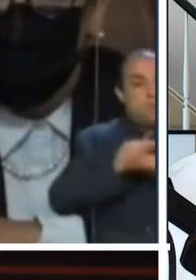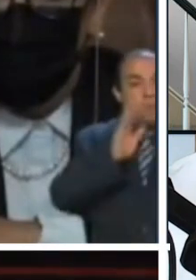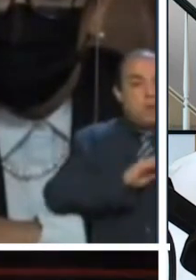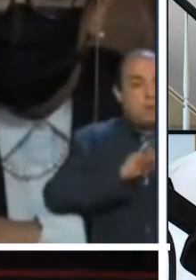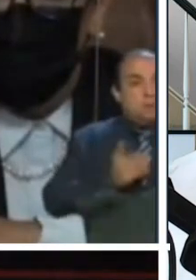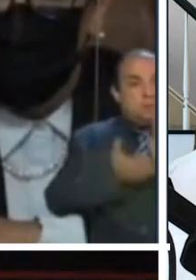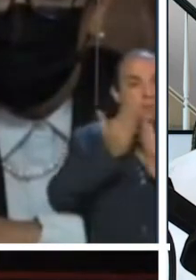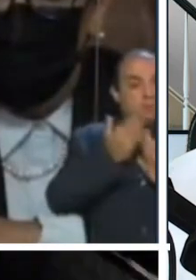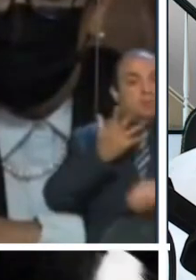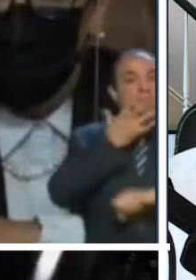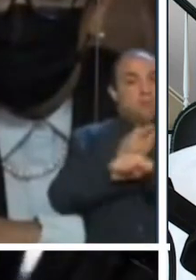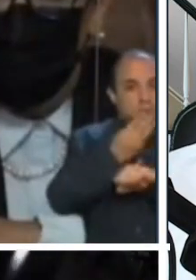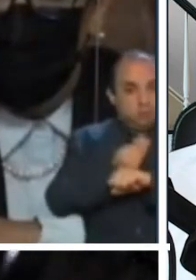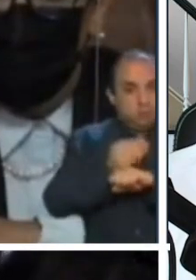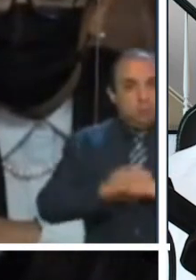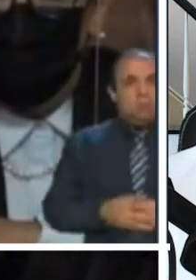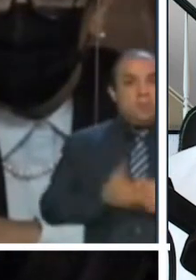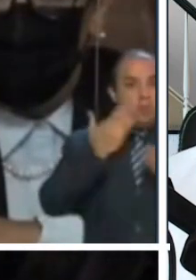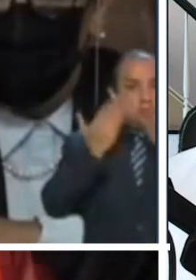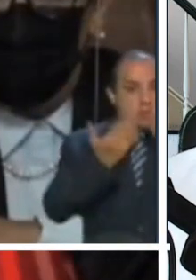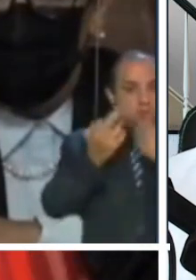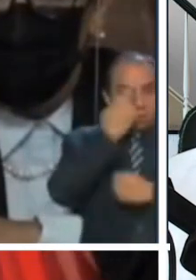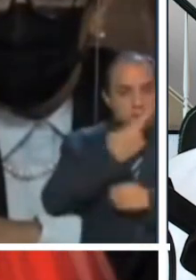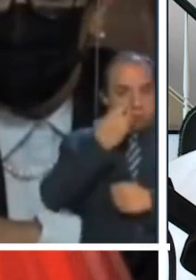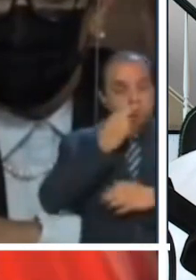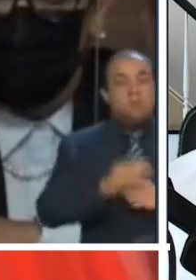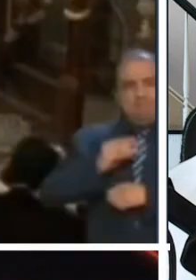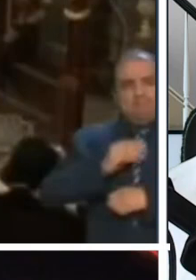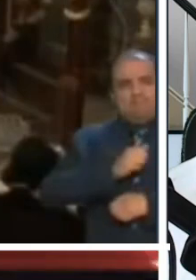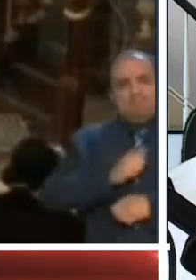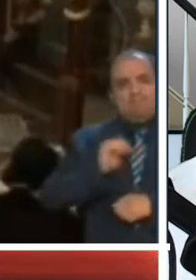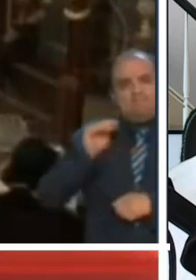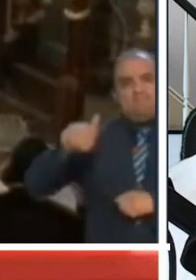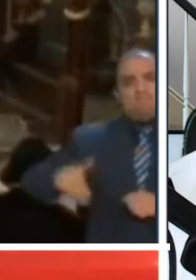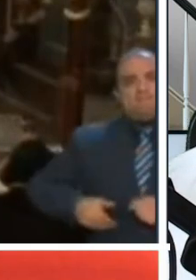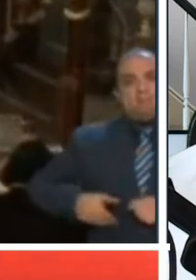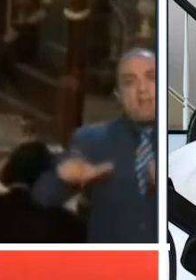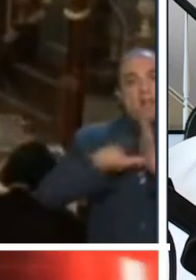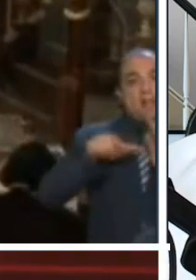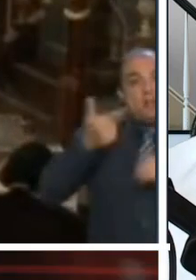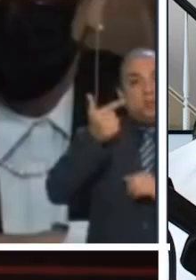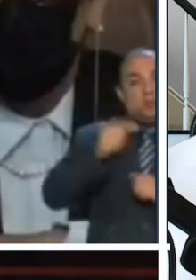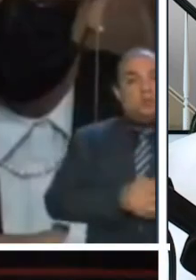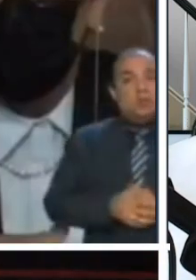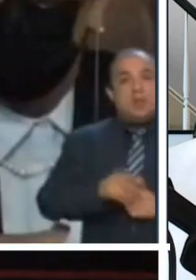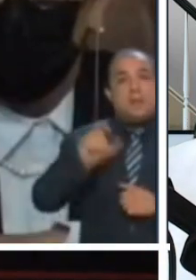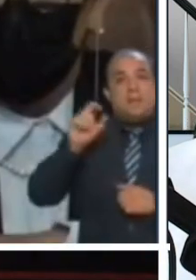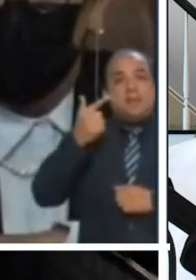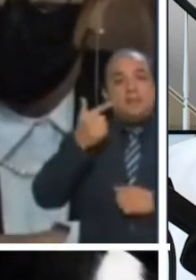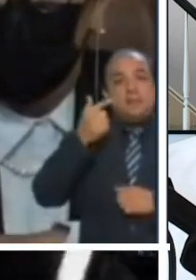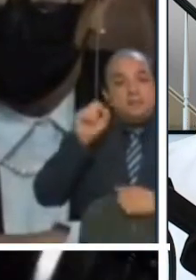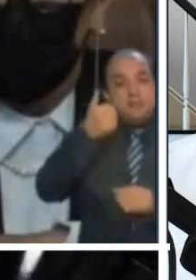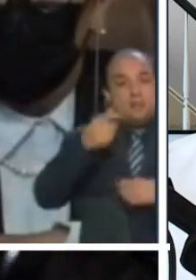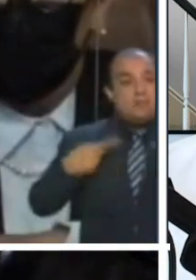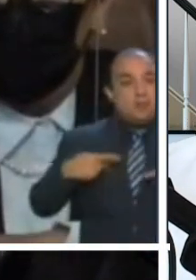del lado de la justicia. Vamos a escucharla. La línea 12, donde 26 personas